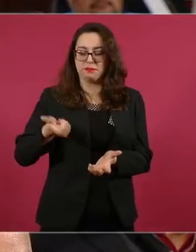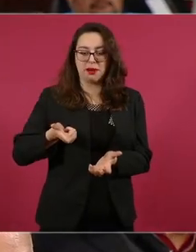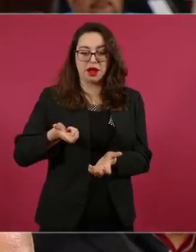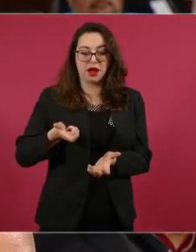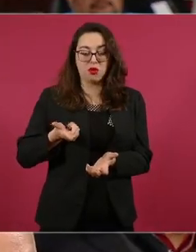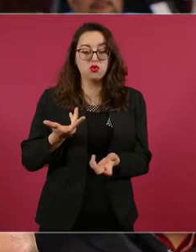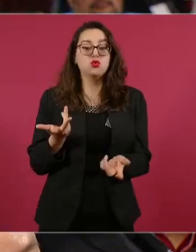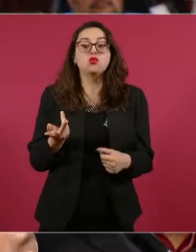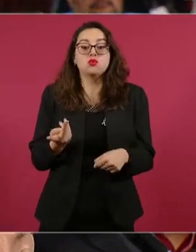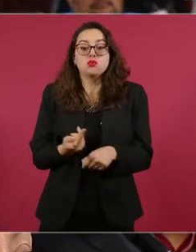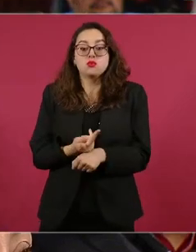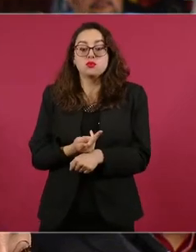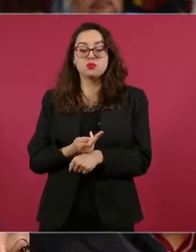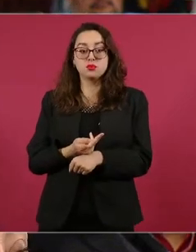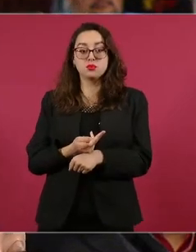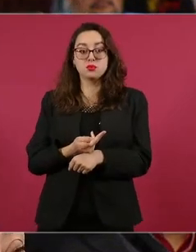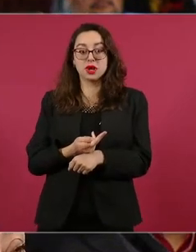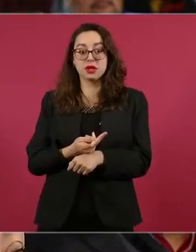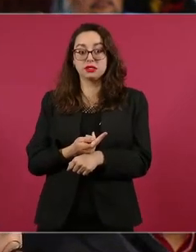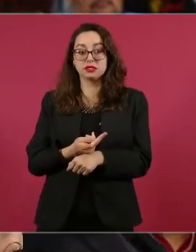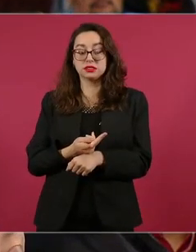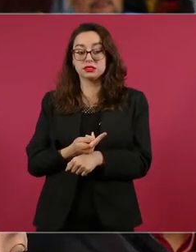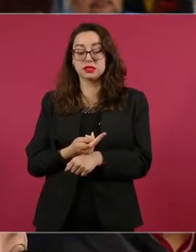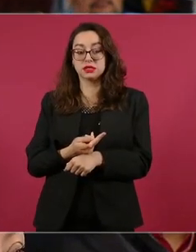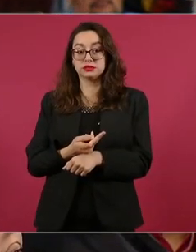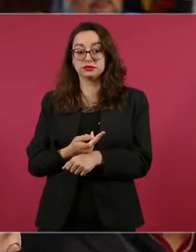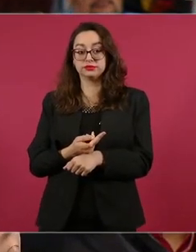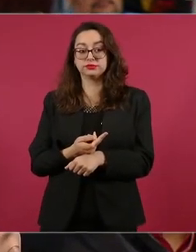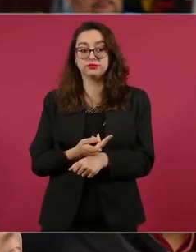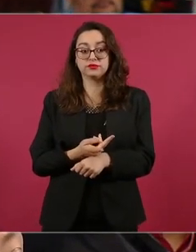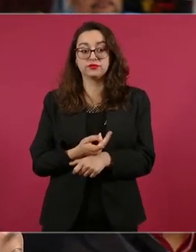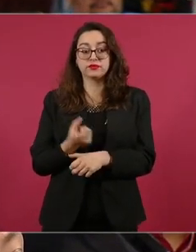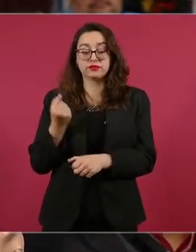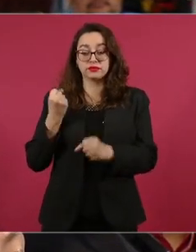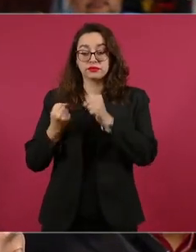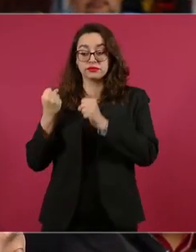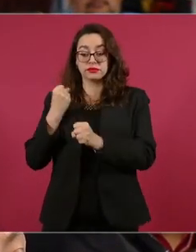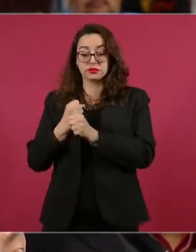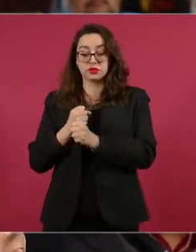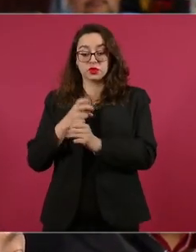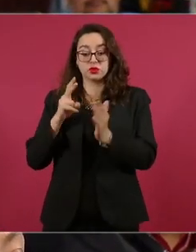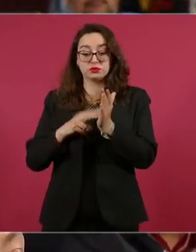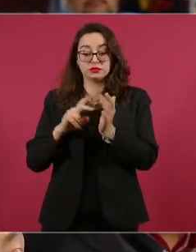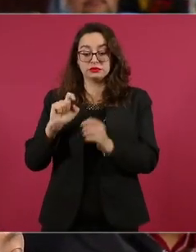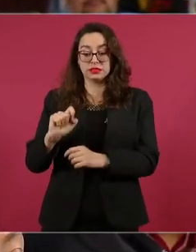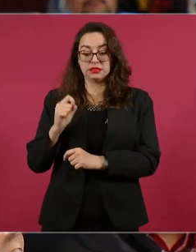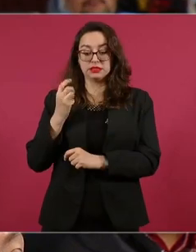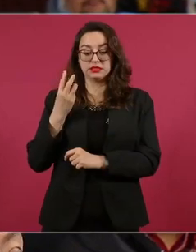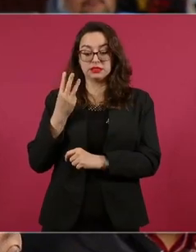son los tres meses últimos del 2023